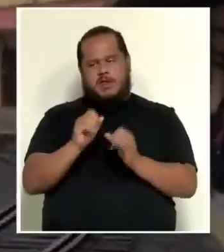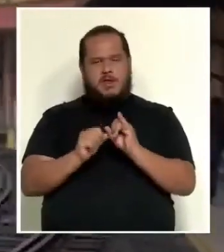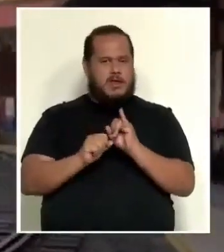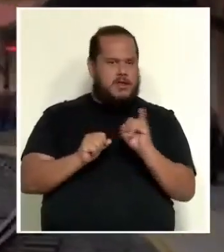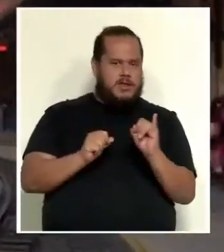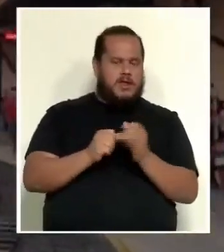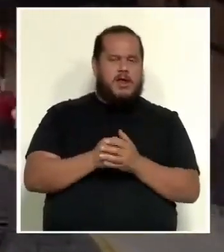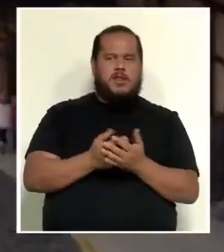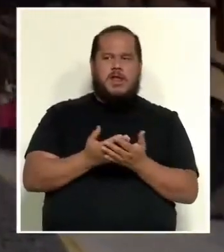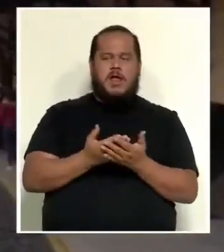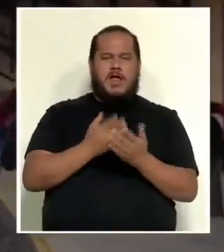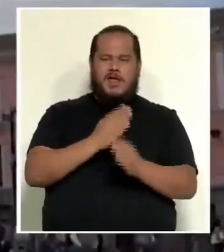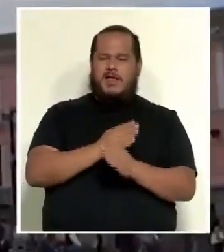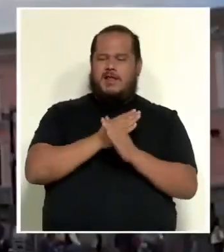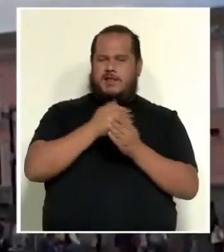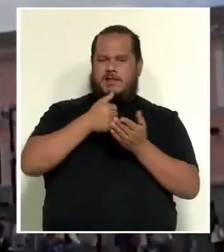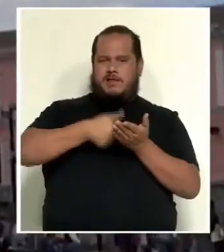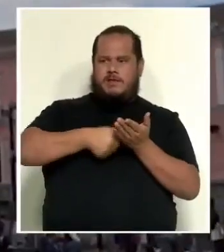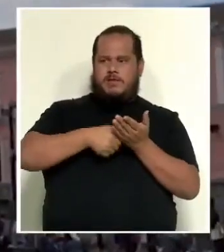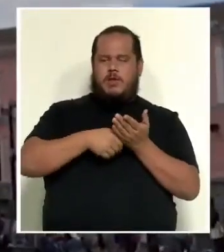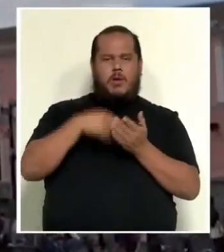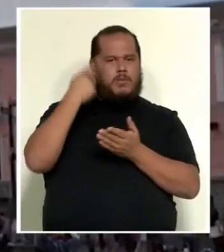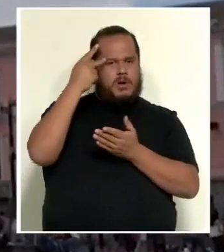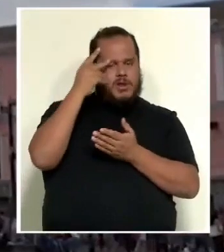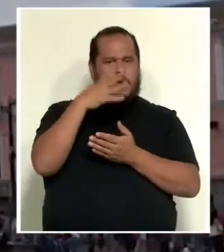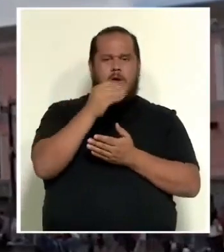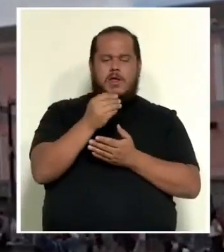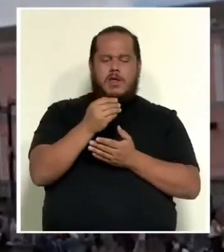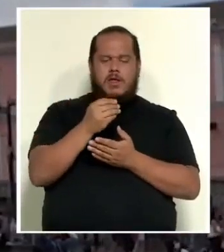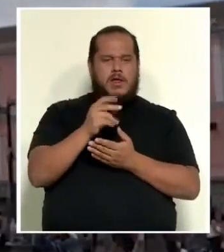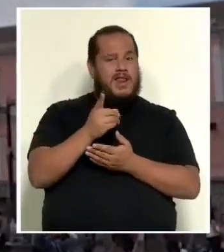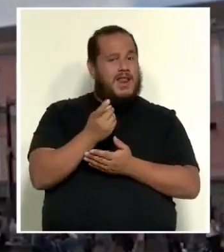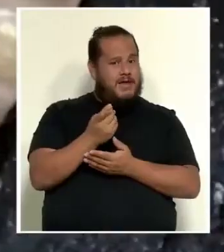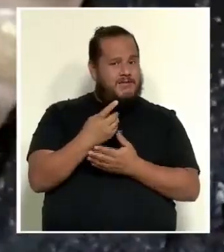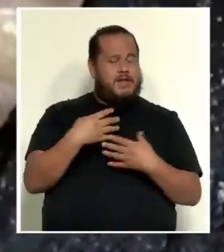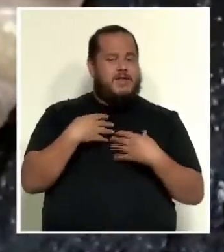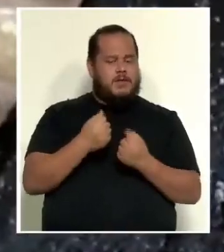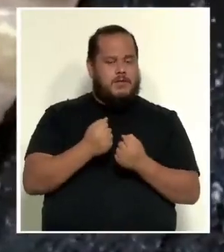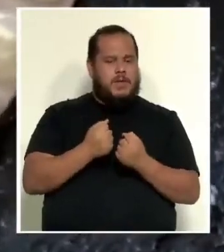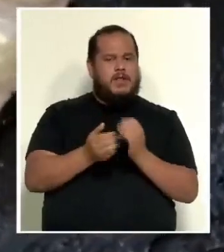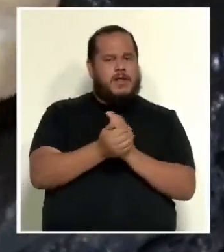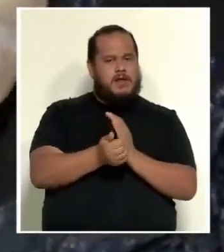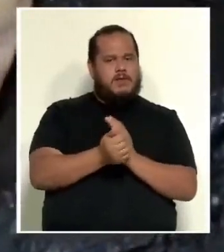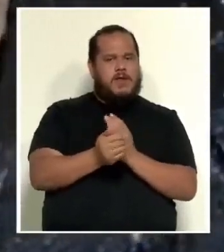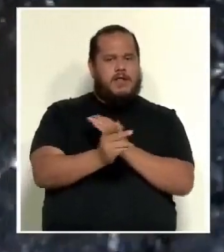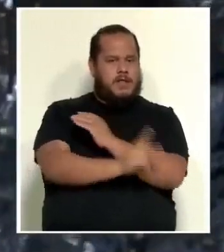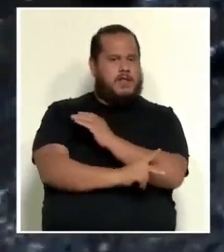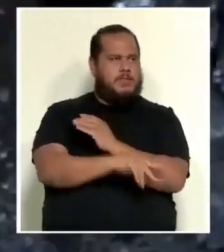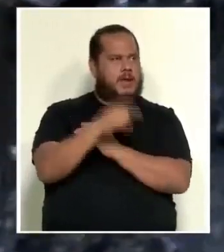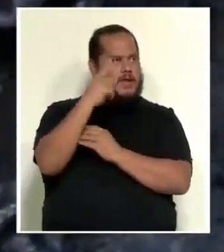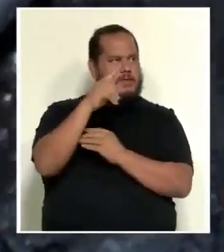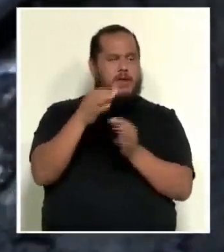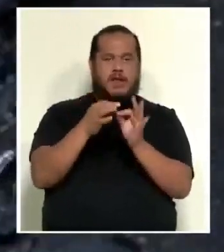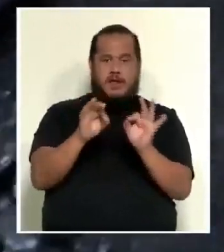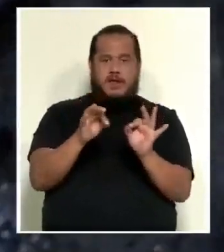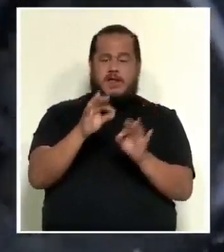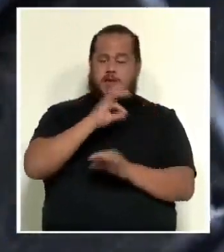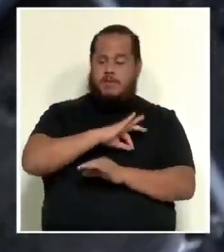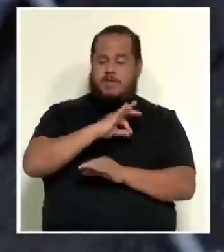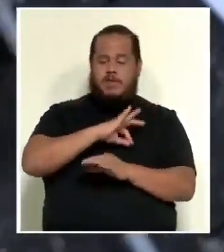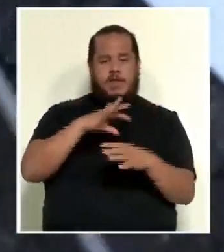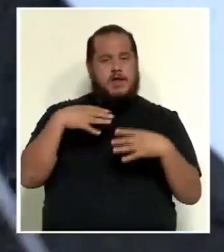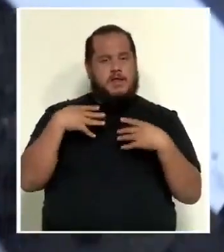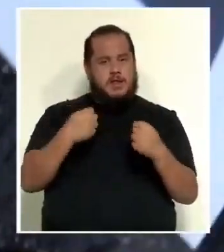el escepticismo político y la desconfianza en la eficacia del Estado para garantizar bienestar,